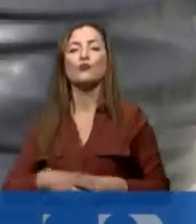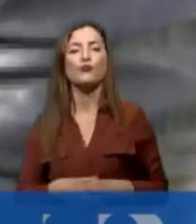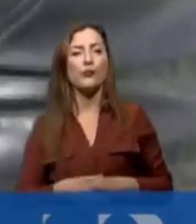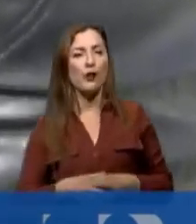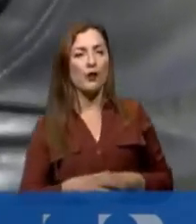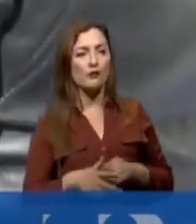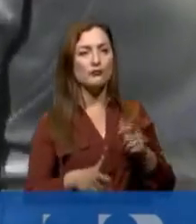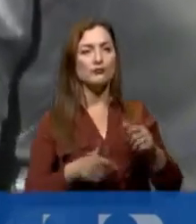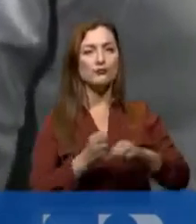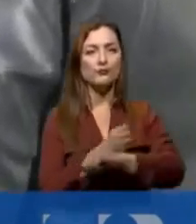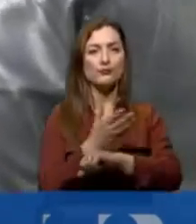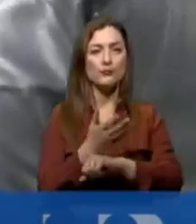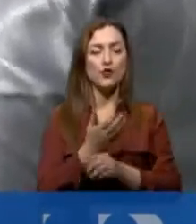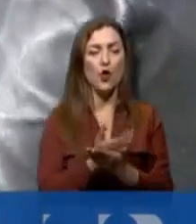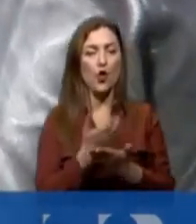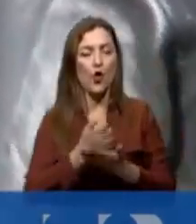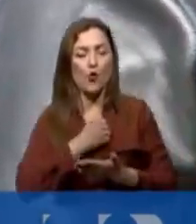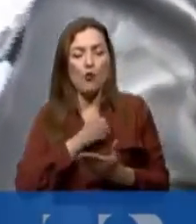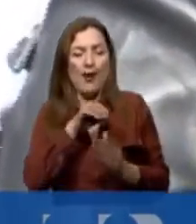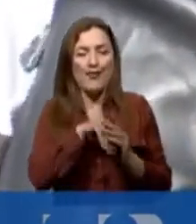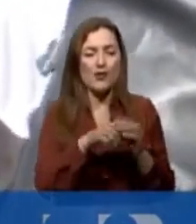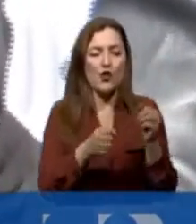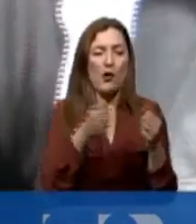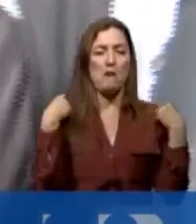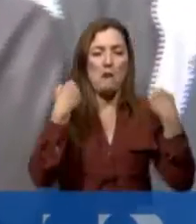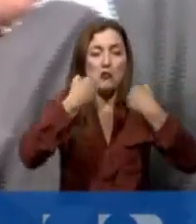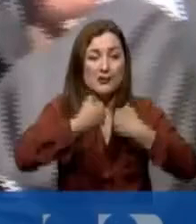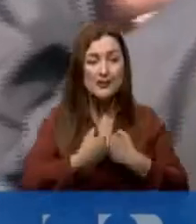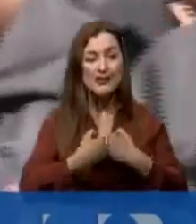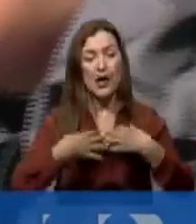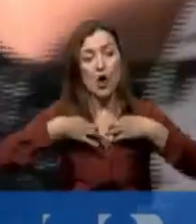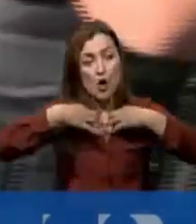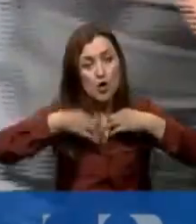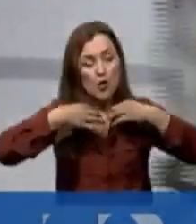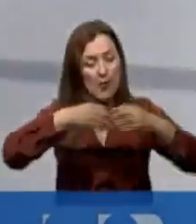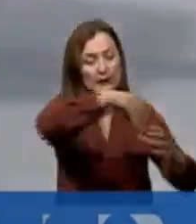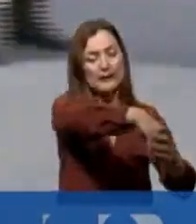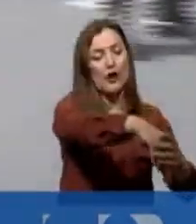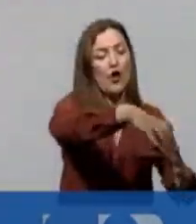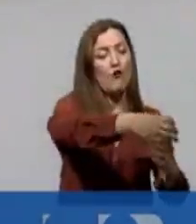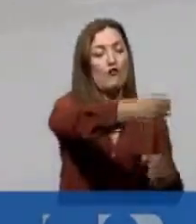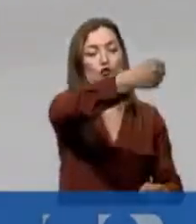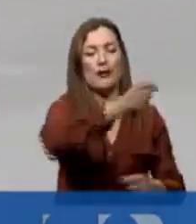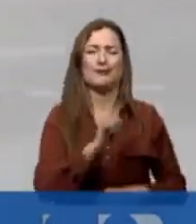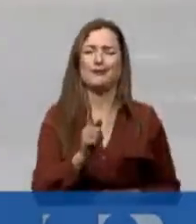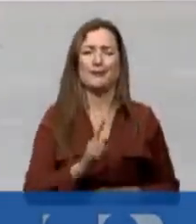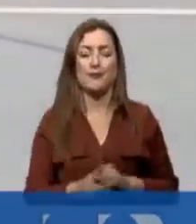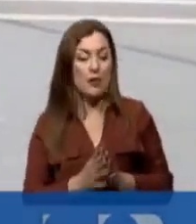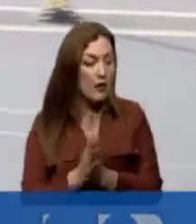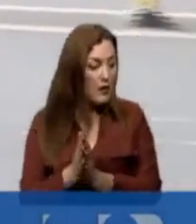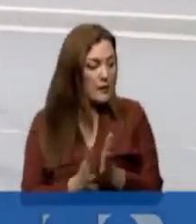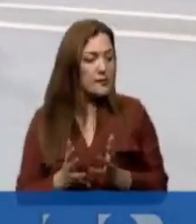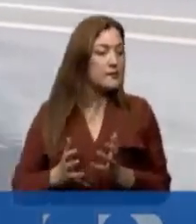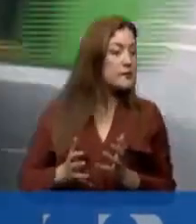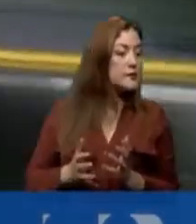por favor no dejen pertenencias dentro de sus vehículos, mochilas, no dejen ropa, no dejen fundas, porque eso es una tentación para